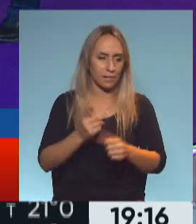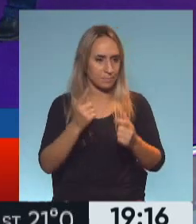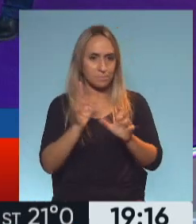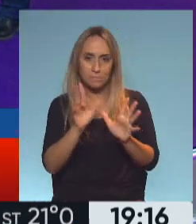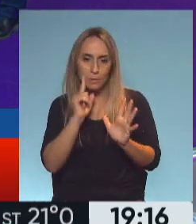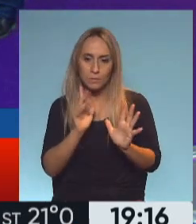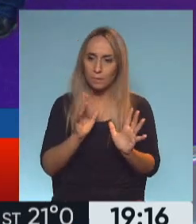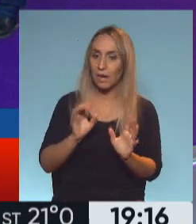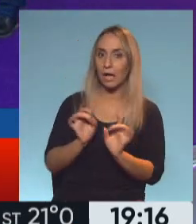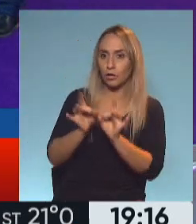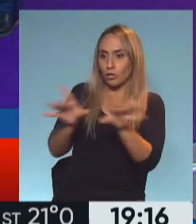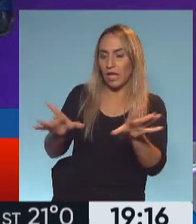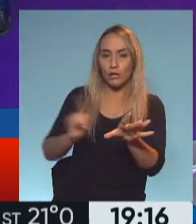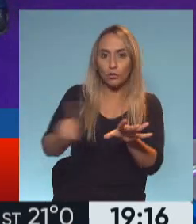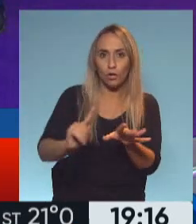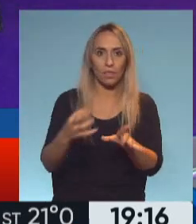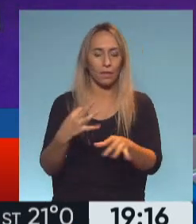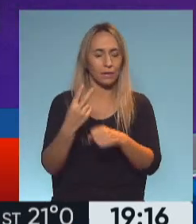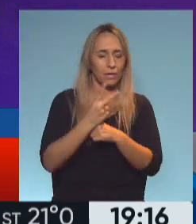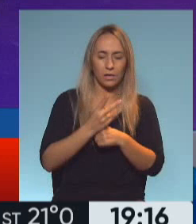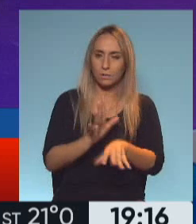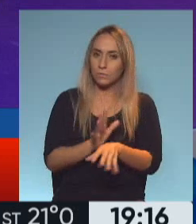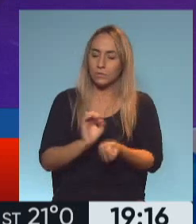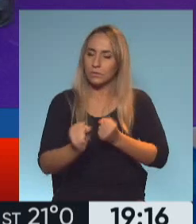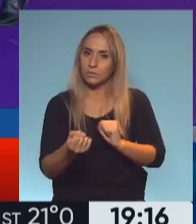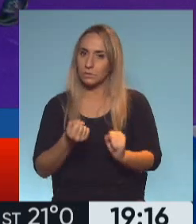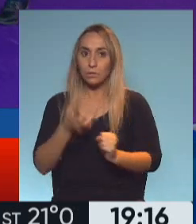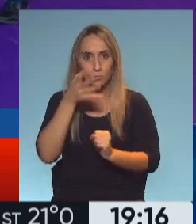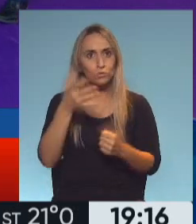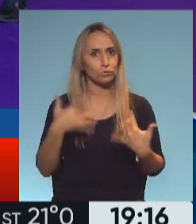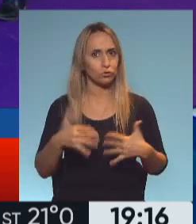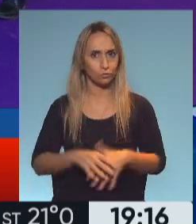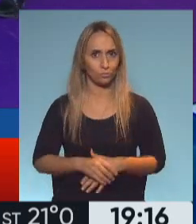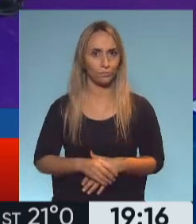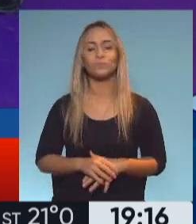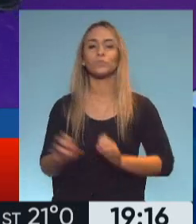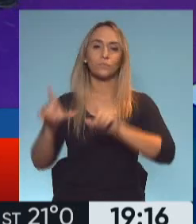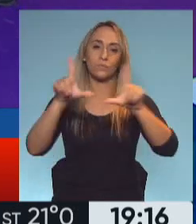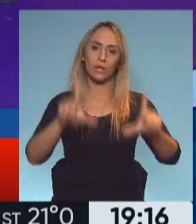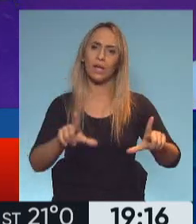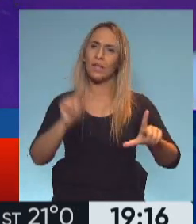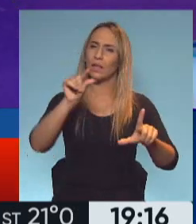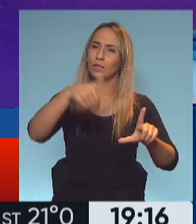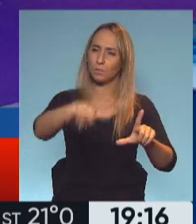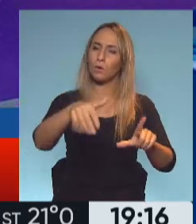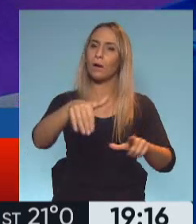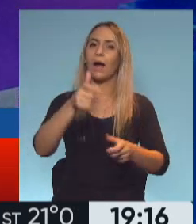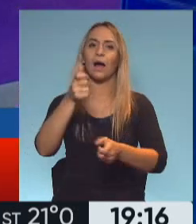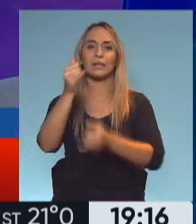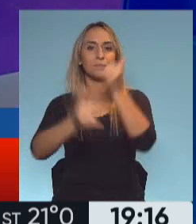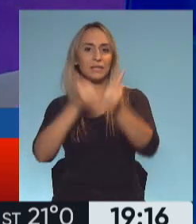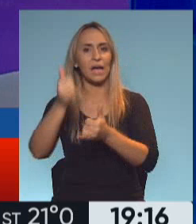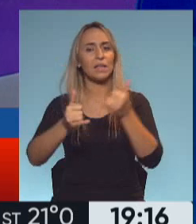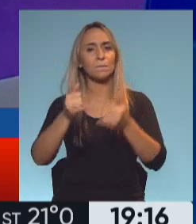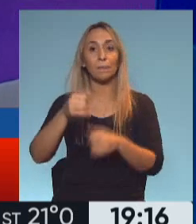contagiar a sus convivientes. Es interesante, pasemos a una segunda placa, pero sí. Es interesante hablar dentro de poco de cómo hoy el personal